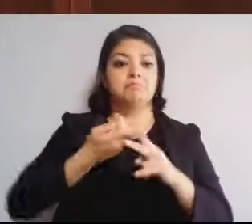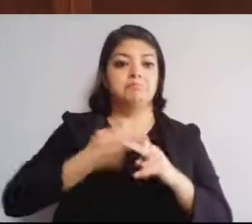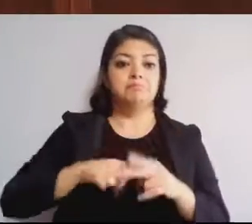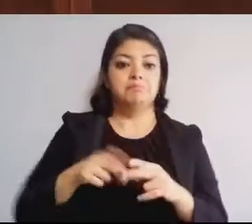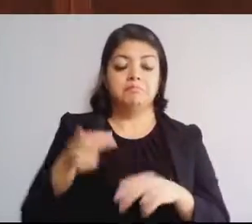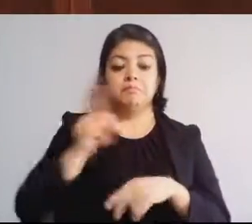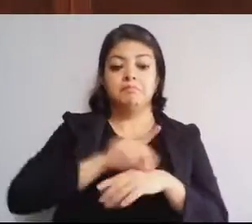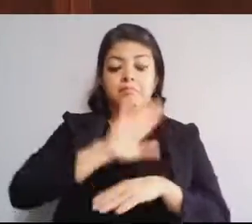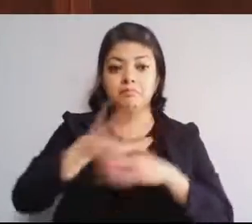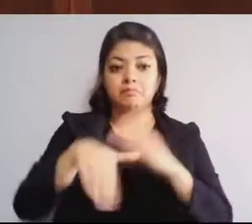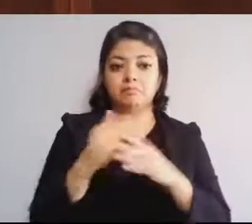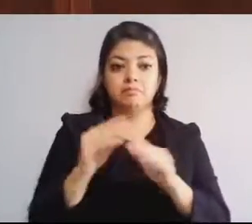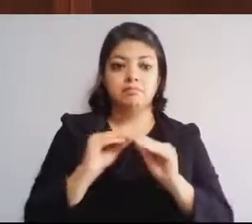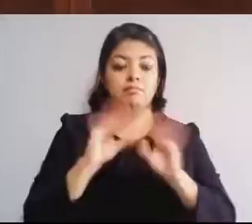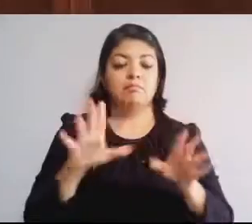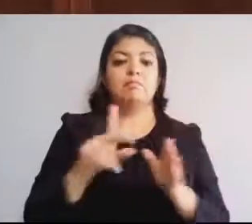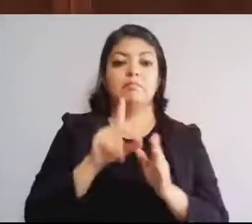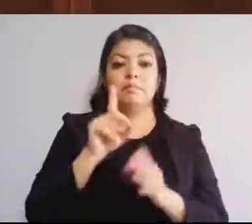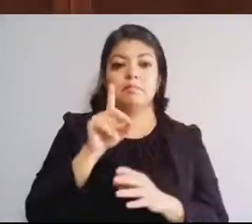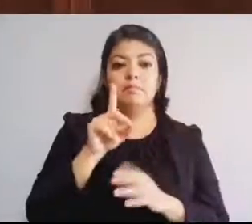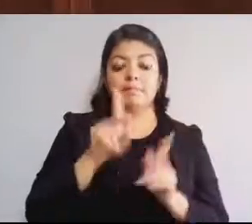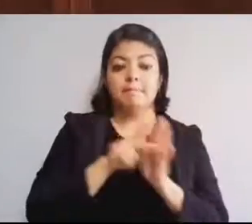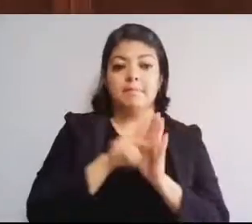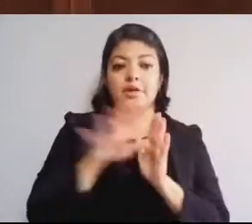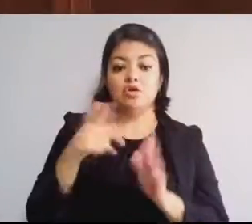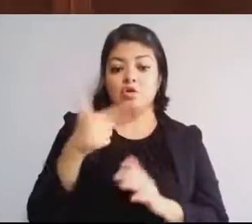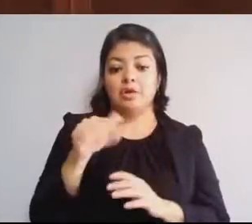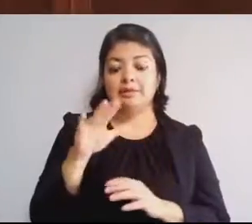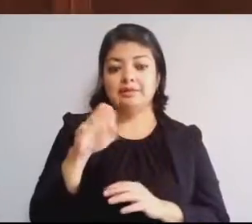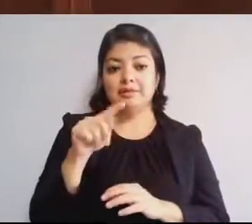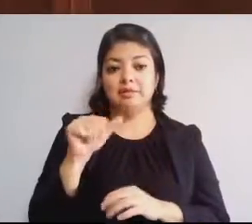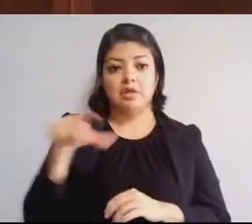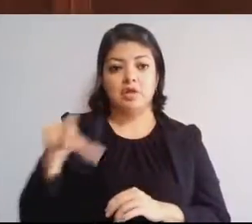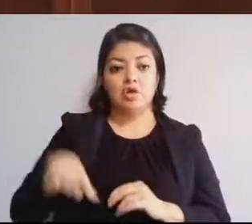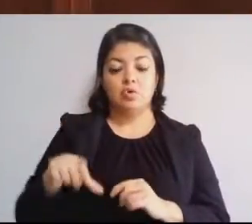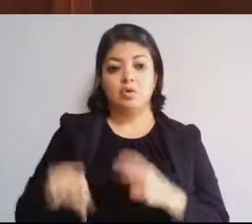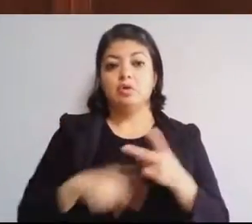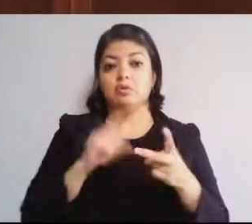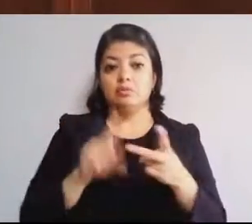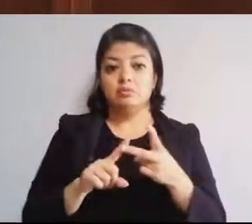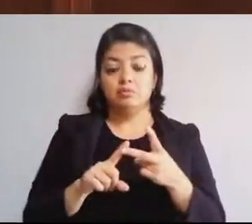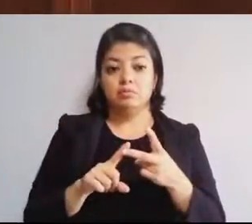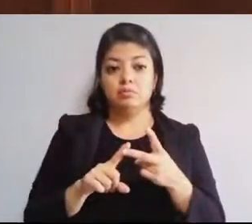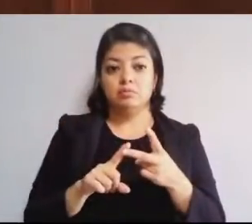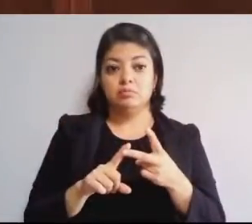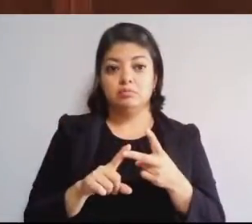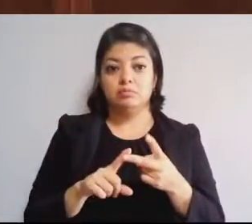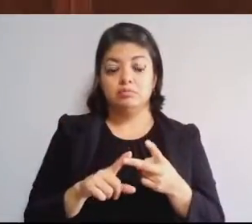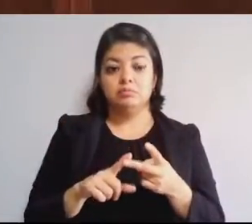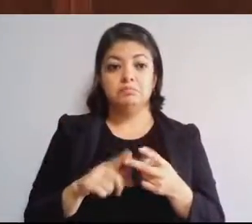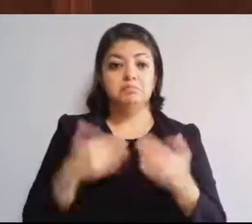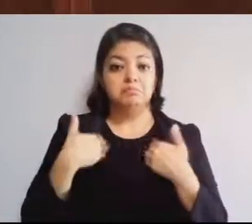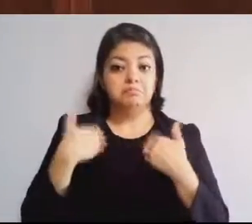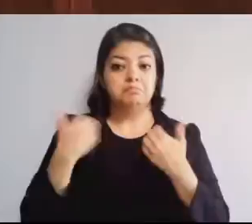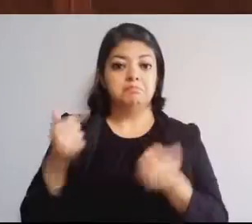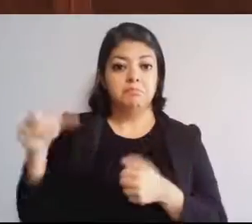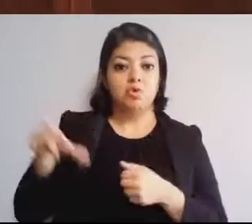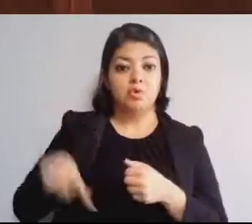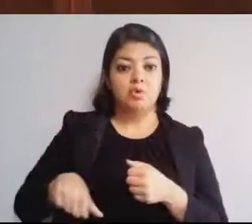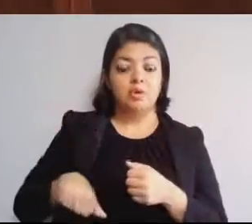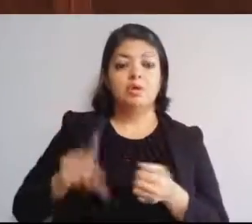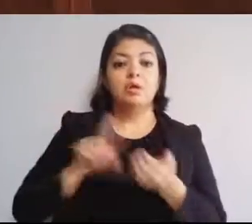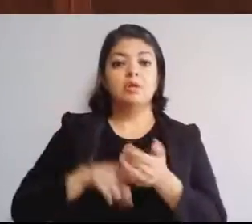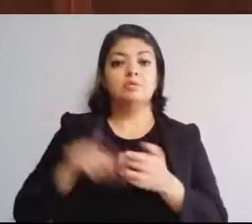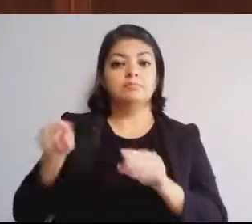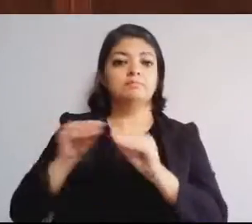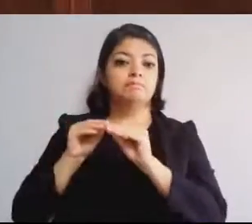de su publicación en el periódico oficial Gaceta de Gobierno. Segundo, lo tendrá por entendido el gobernador, haciendo que se publique